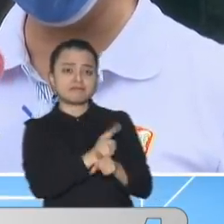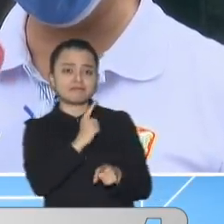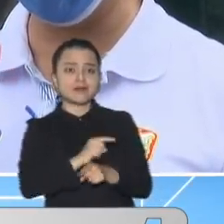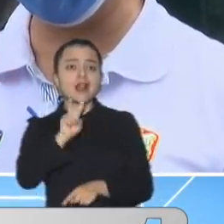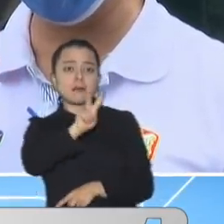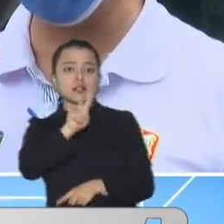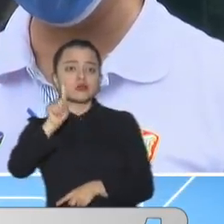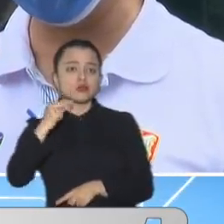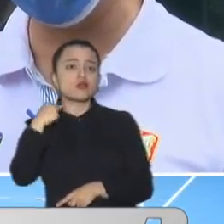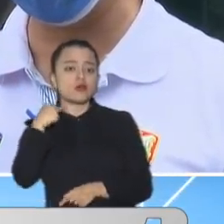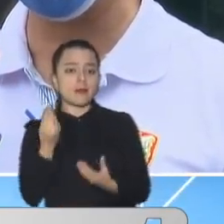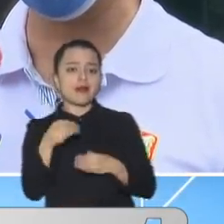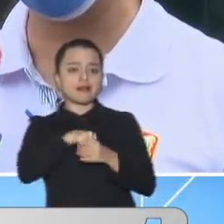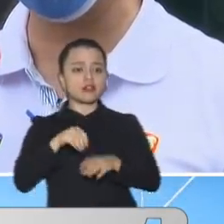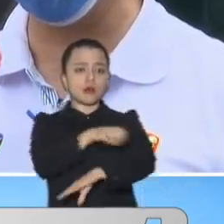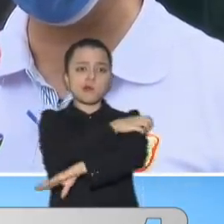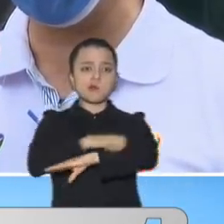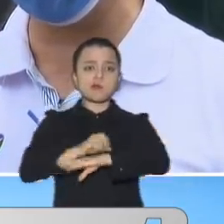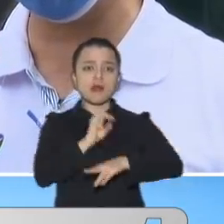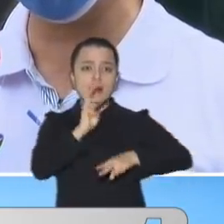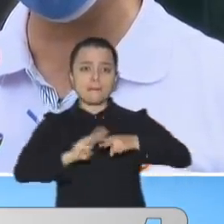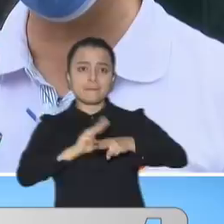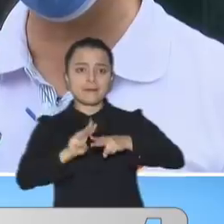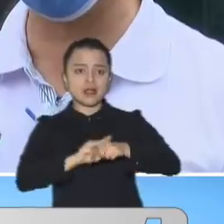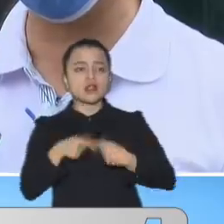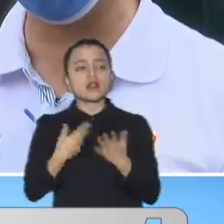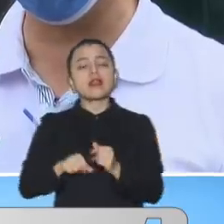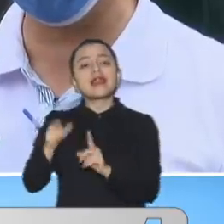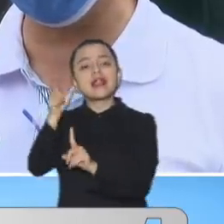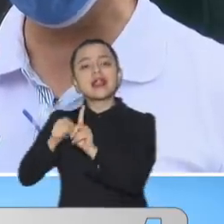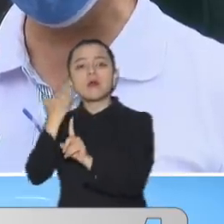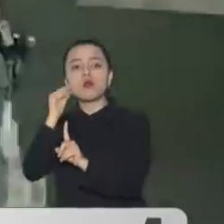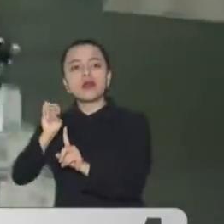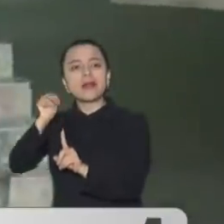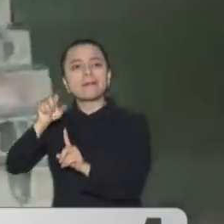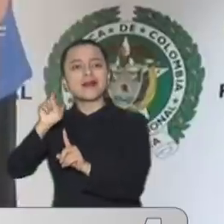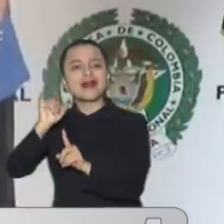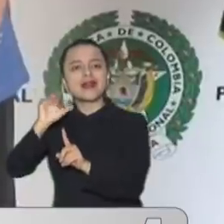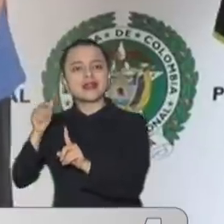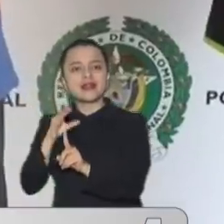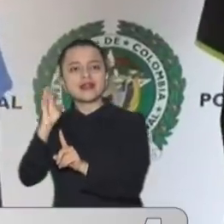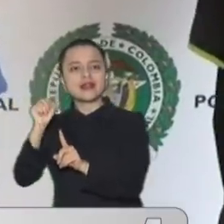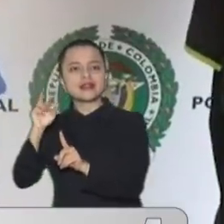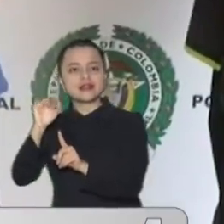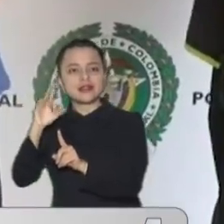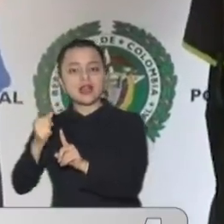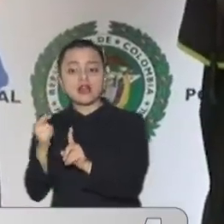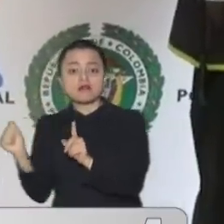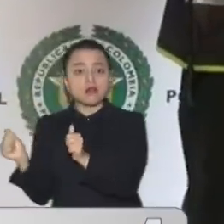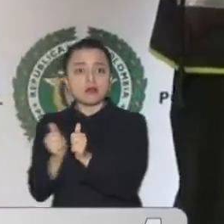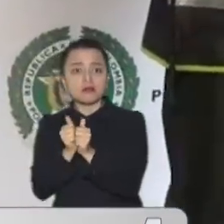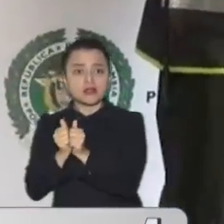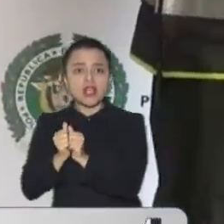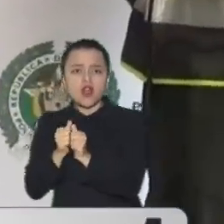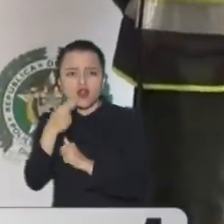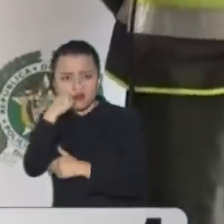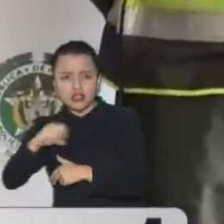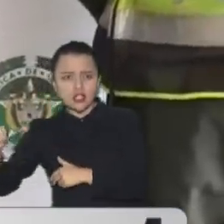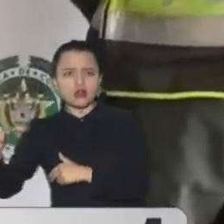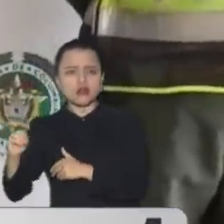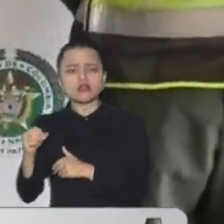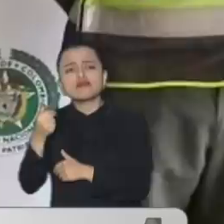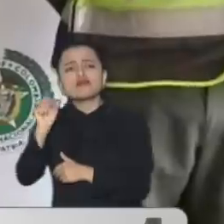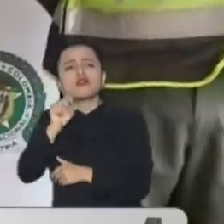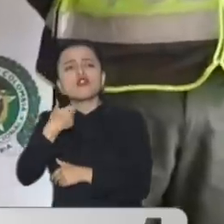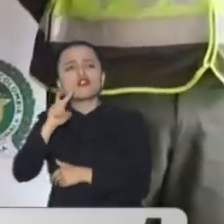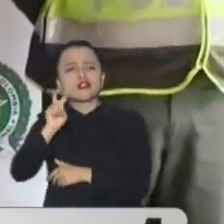de noviembre en una estación del sistema de transporte masivo de Cali. La señora se llama María Cristina Bonilla, se encontraba con una de sus personas allegadas, concretamente